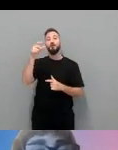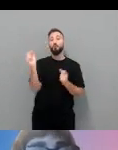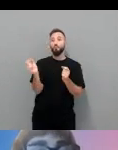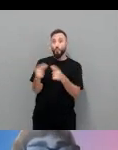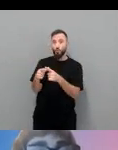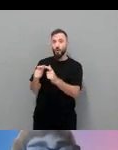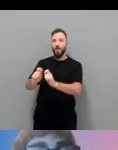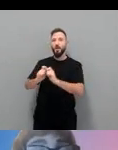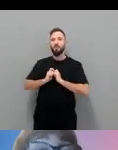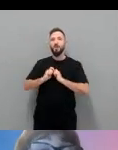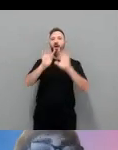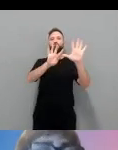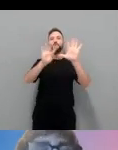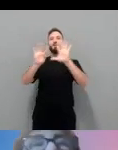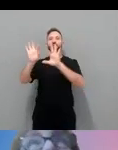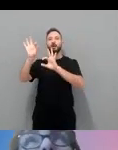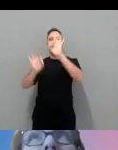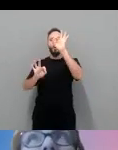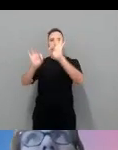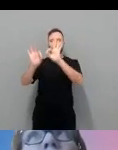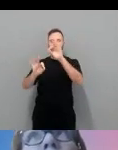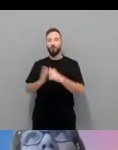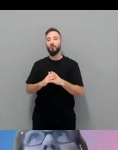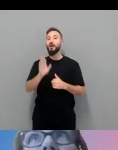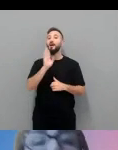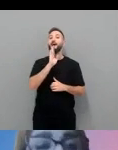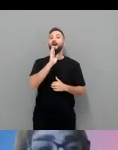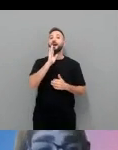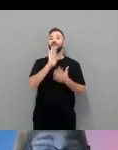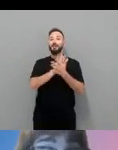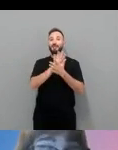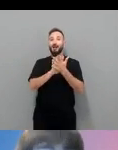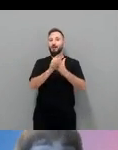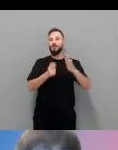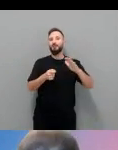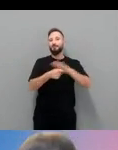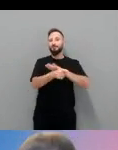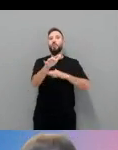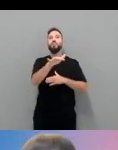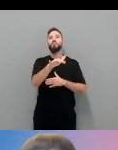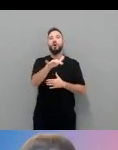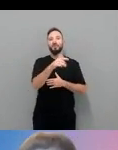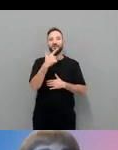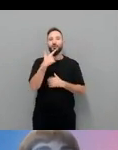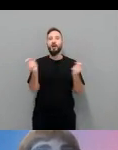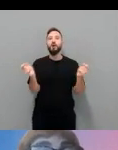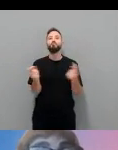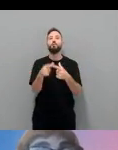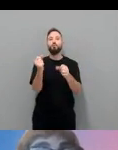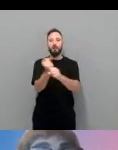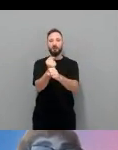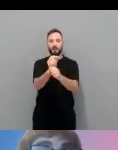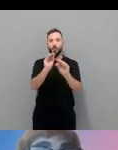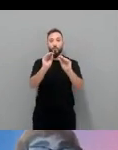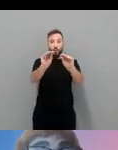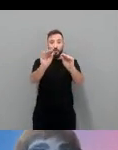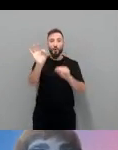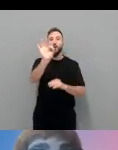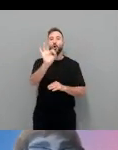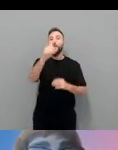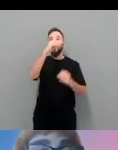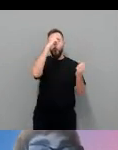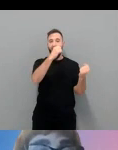el 99%, ¿vale? No os he dicho antes dónde tenéis que presentar la solicitud, en la mutua de vuestro trabajo o en las